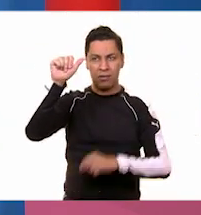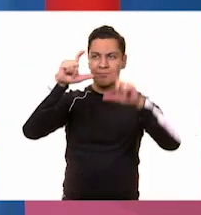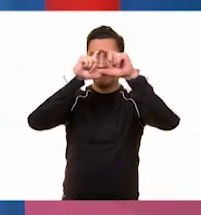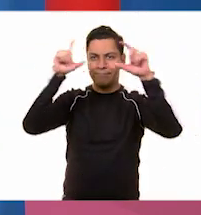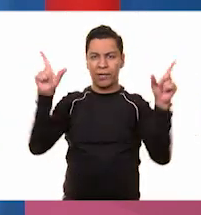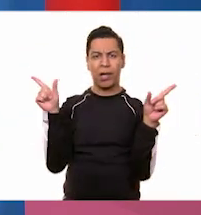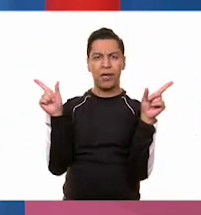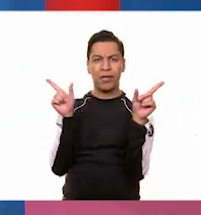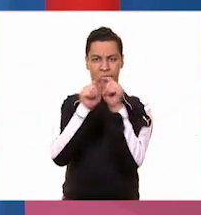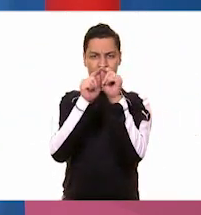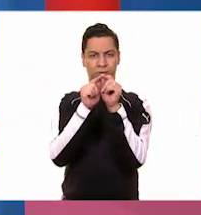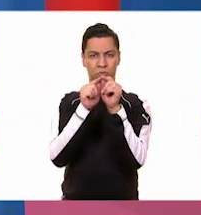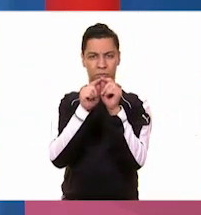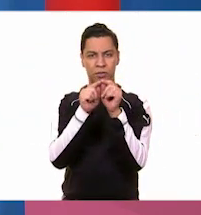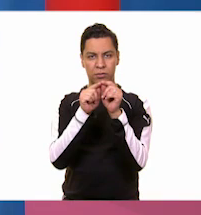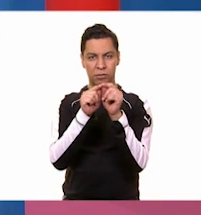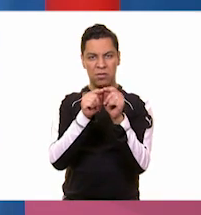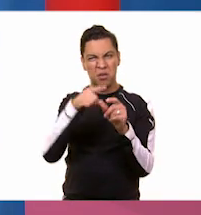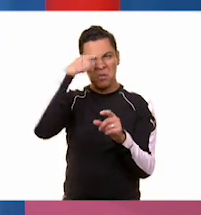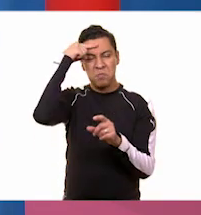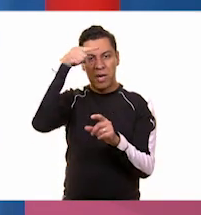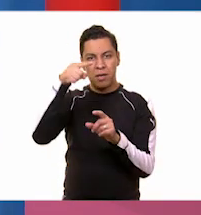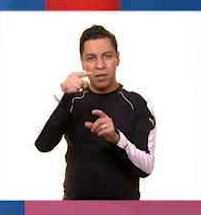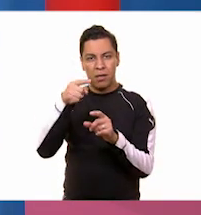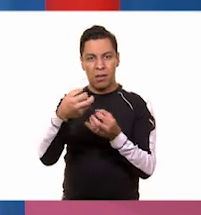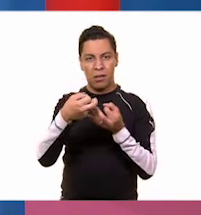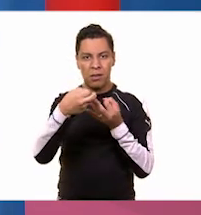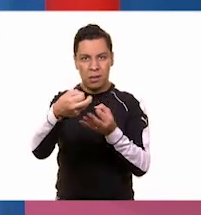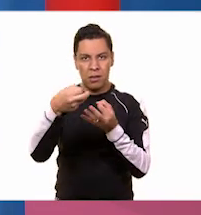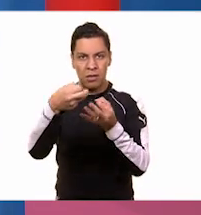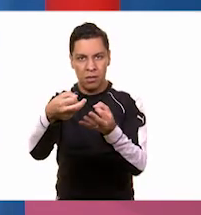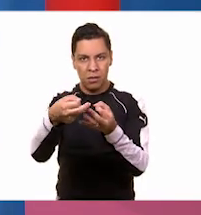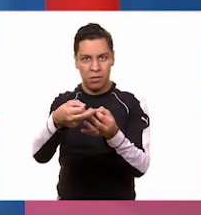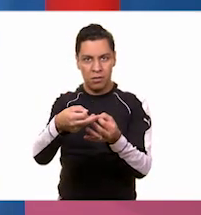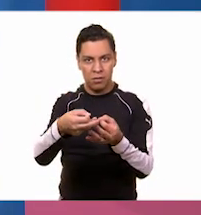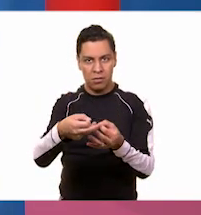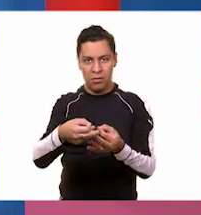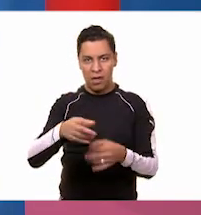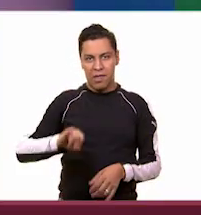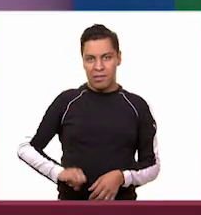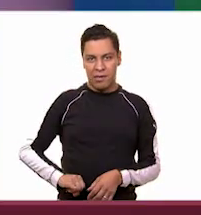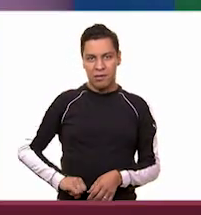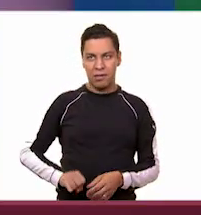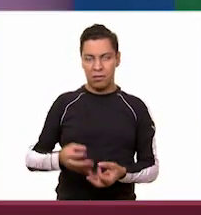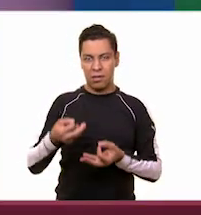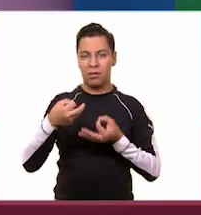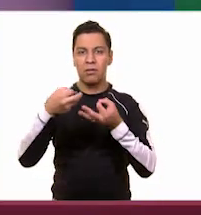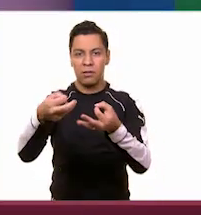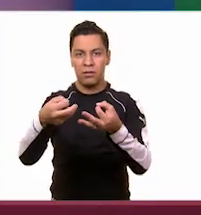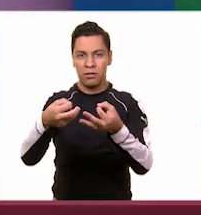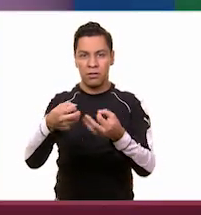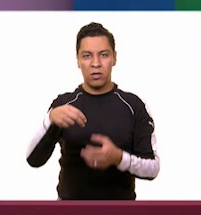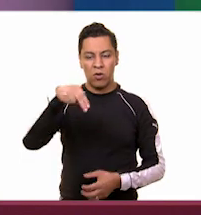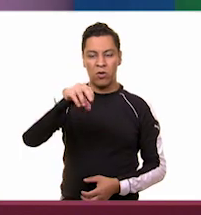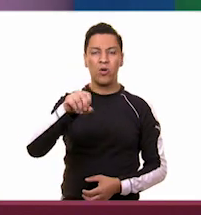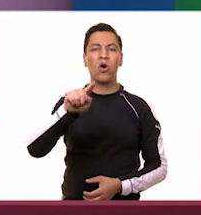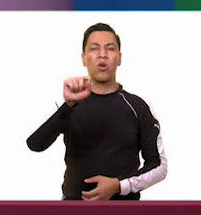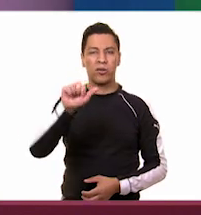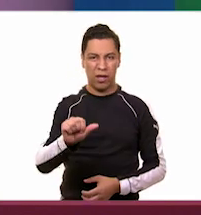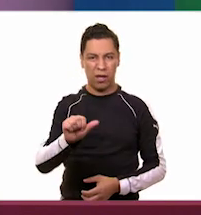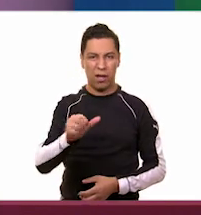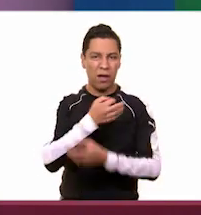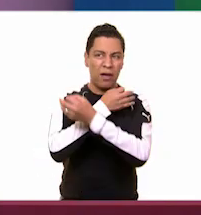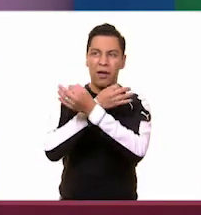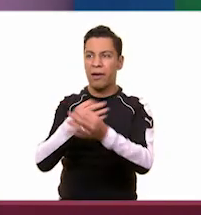resumen del suceso, con la intención de atrapar la atención del lector. Entonces las notas periodísticas no